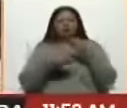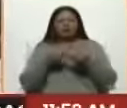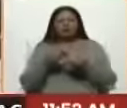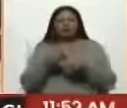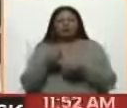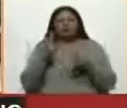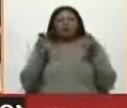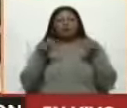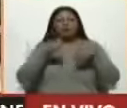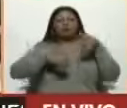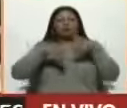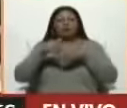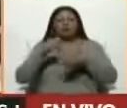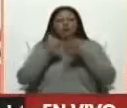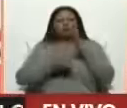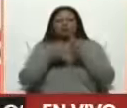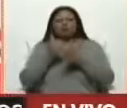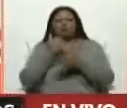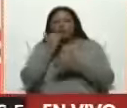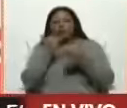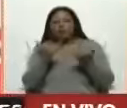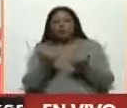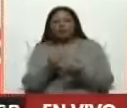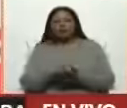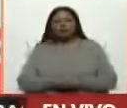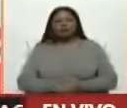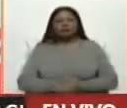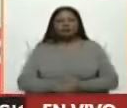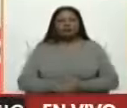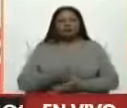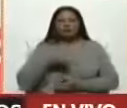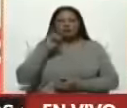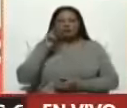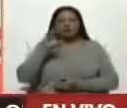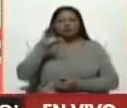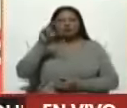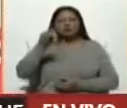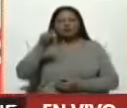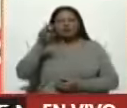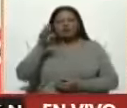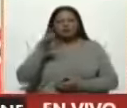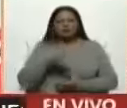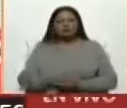nuevo votante es alguien que se inscribió recientemente en el CNE.